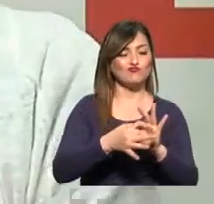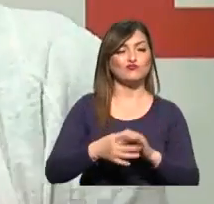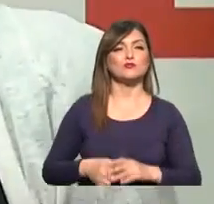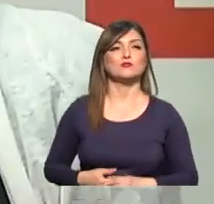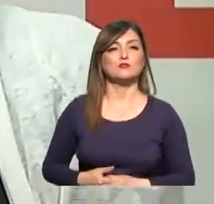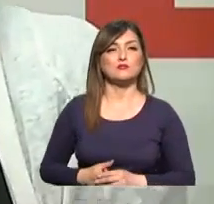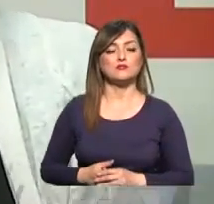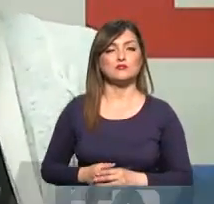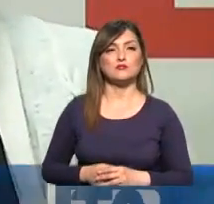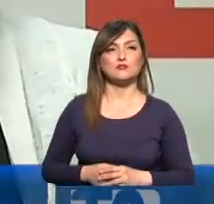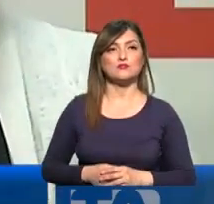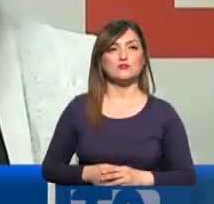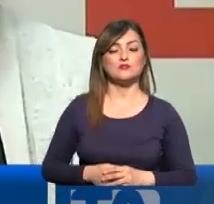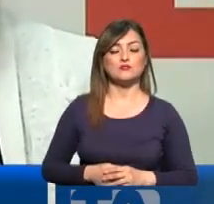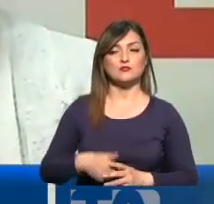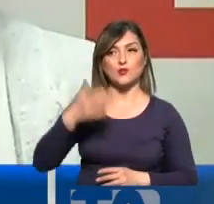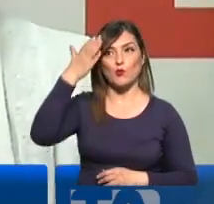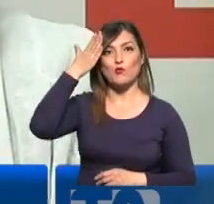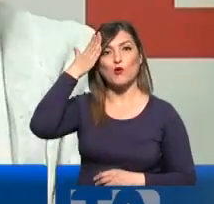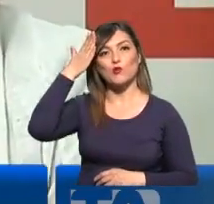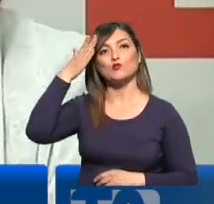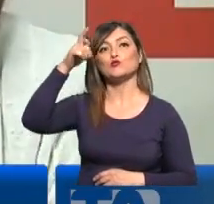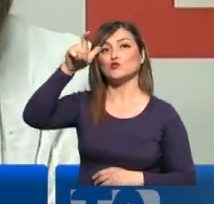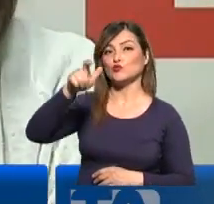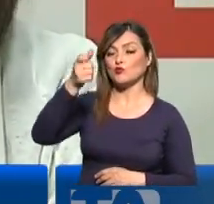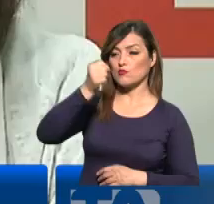que una persona que fue hacia la